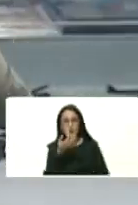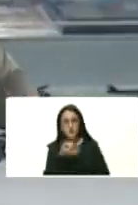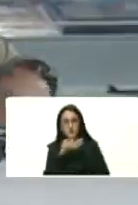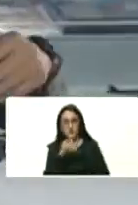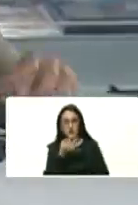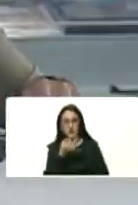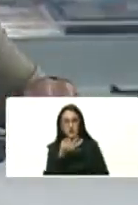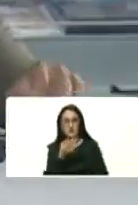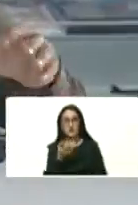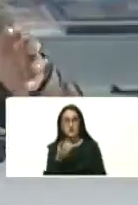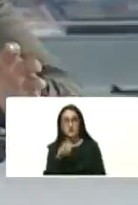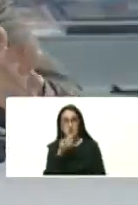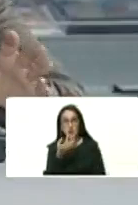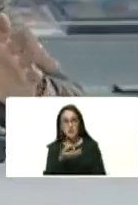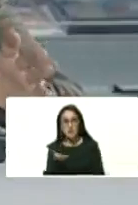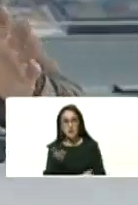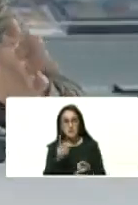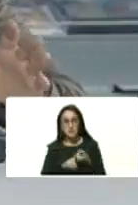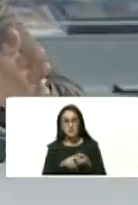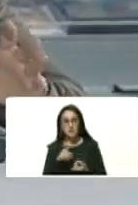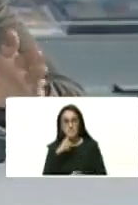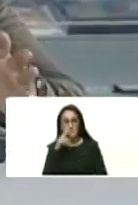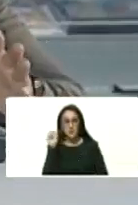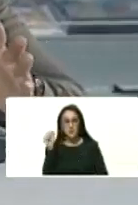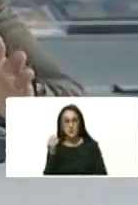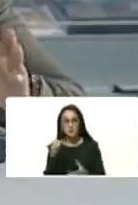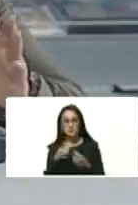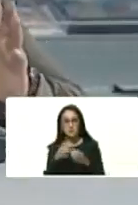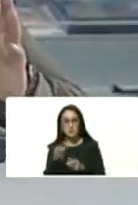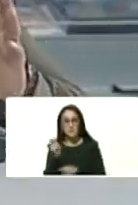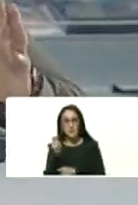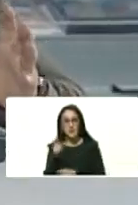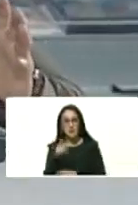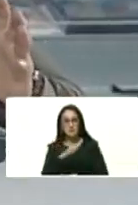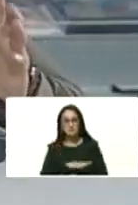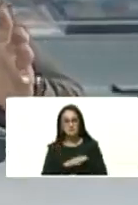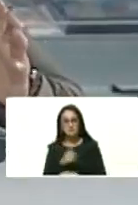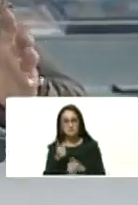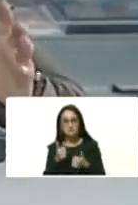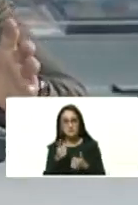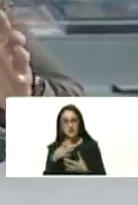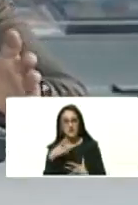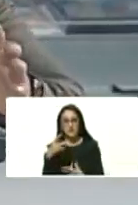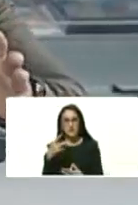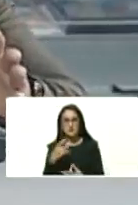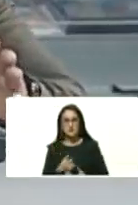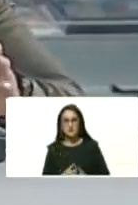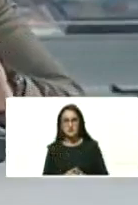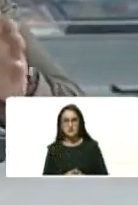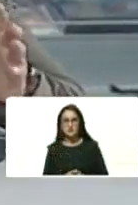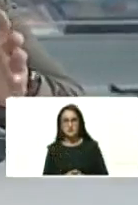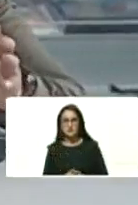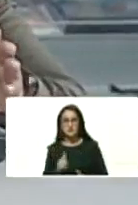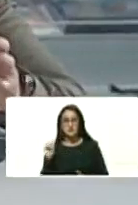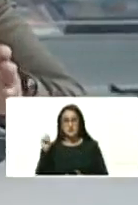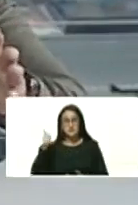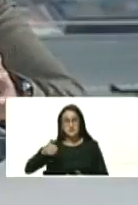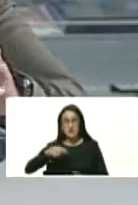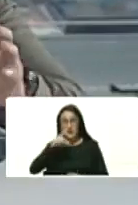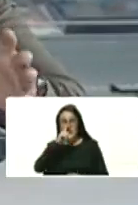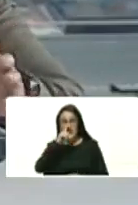primera combatiente. El sector pesca es uno de los que tiene un comportamiento bien interesante, presidente. Durante décadas